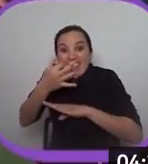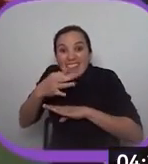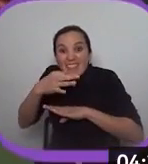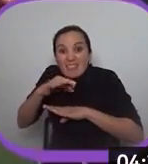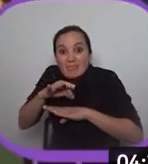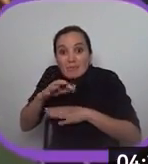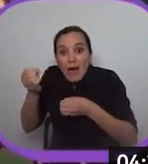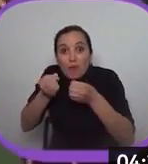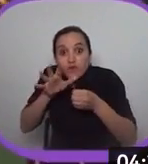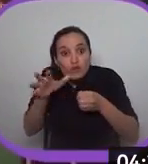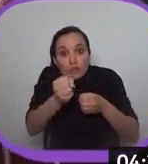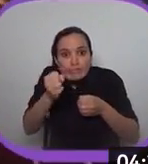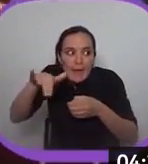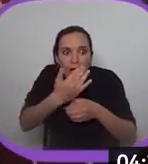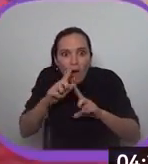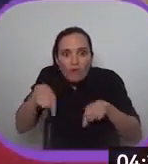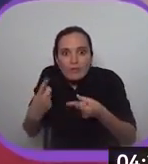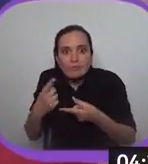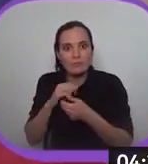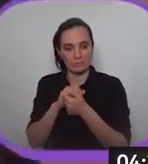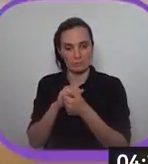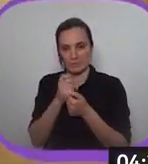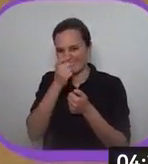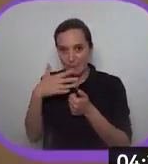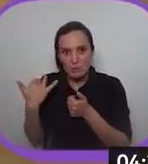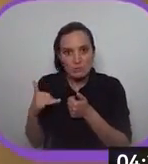Debemos entrar ahí, tomar el móvil y salir rápido.